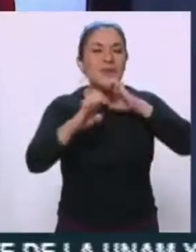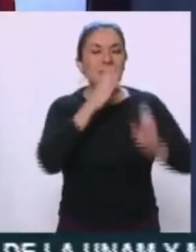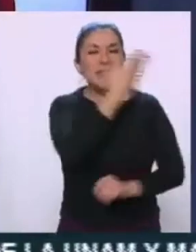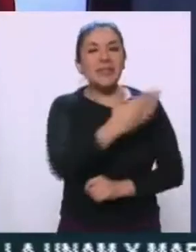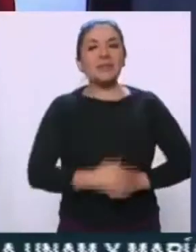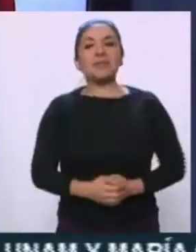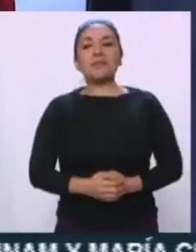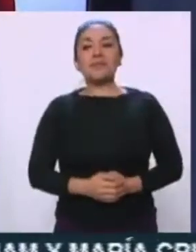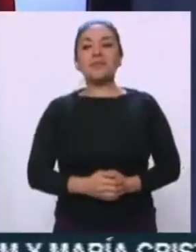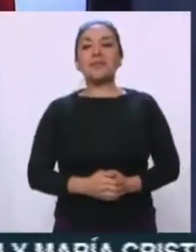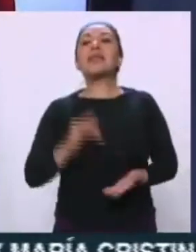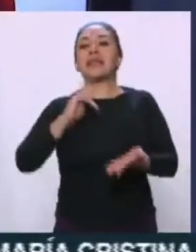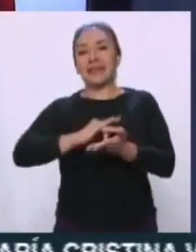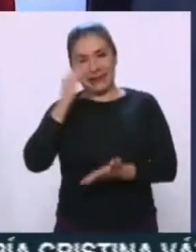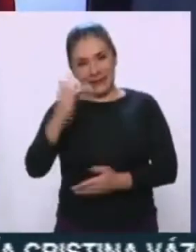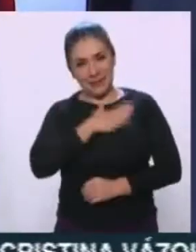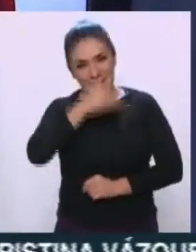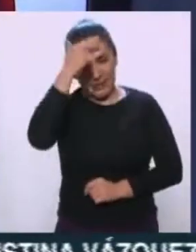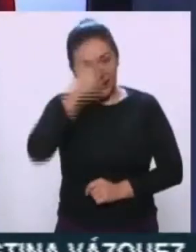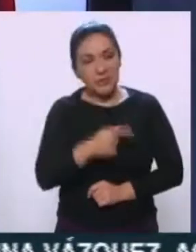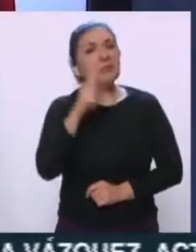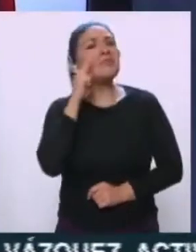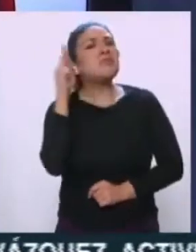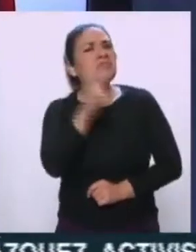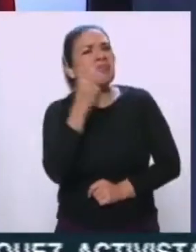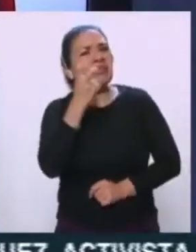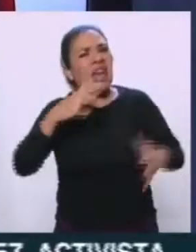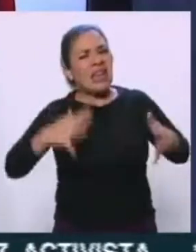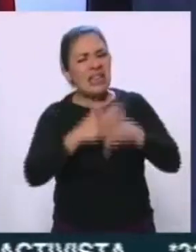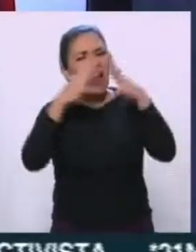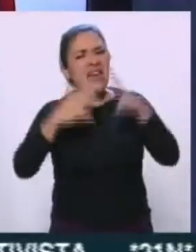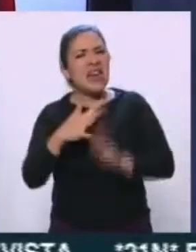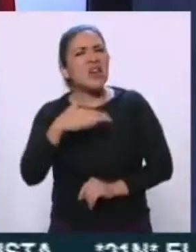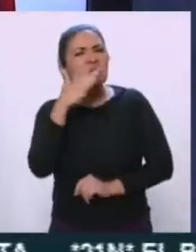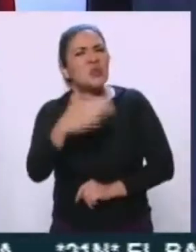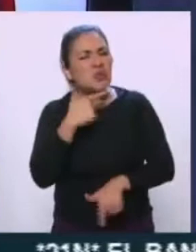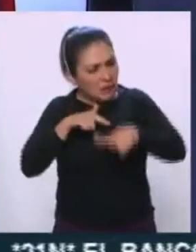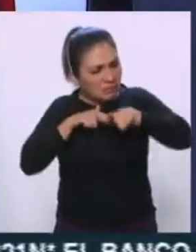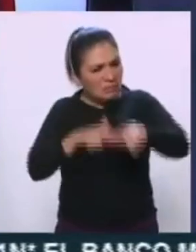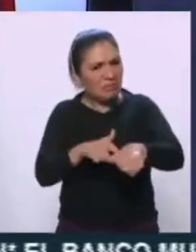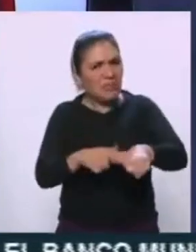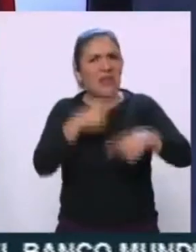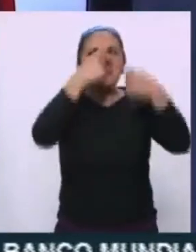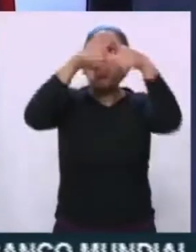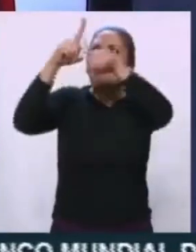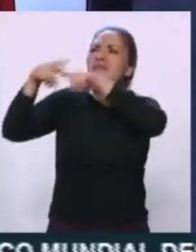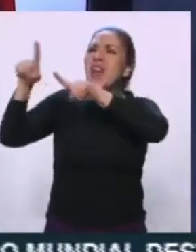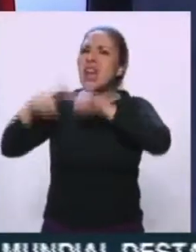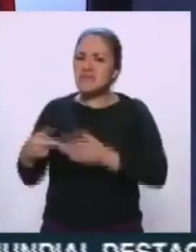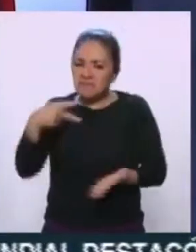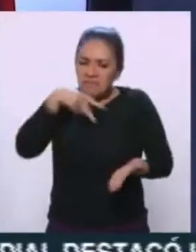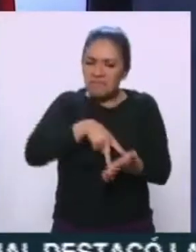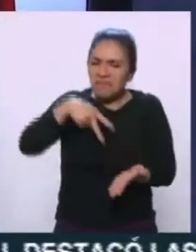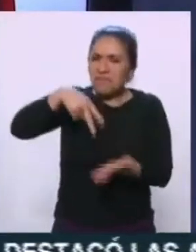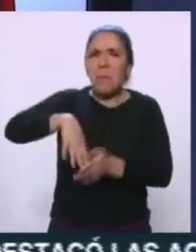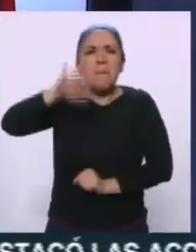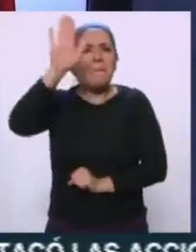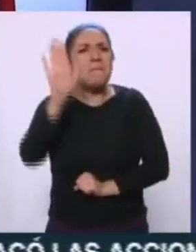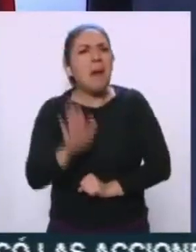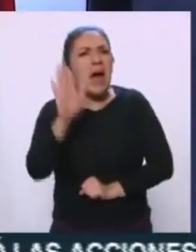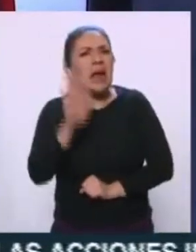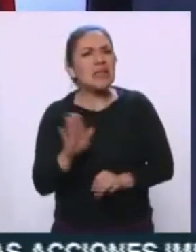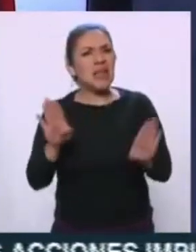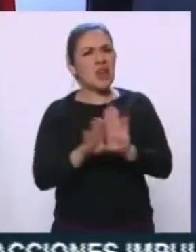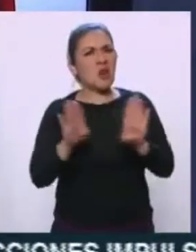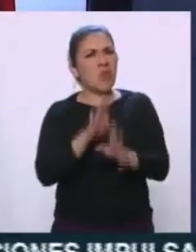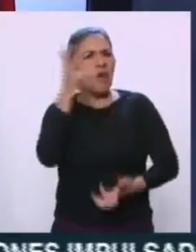Muy buenas noches, Juan, aquí andamos. Pues la guerra sucia no da tregua desde distintas trincheras, algunas hasta parecen pues